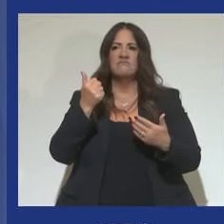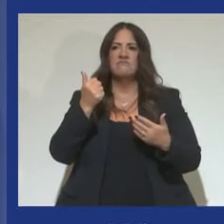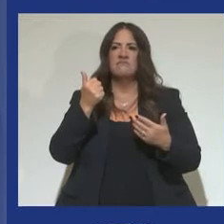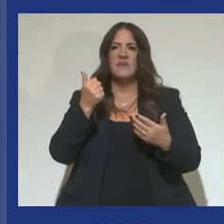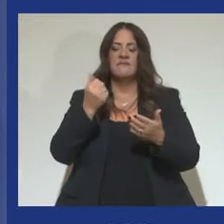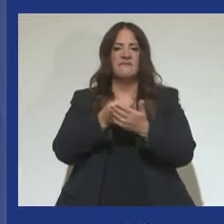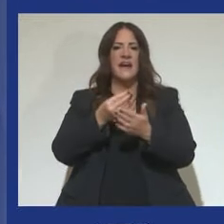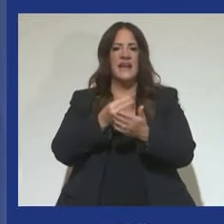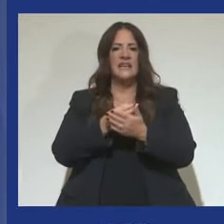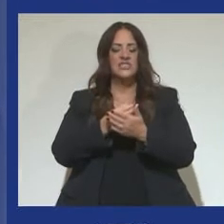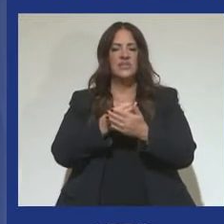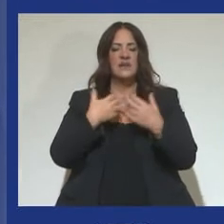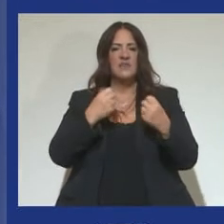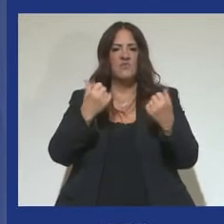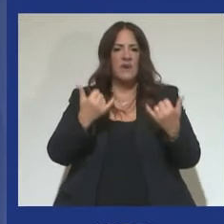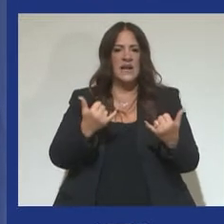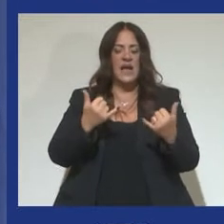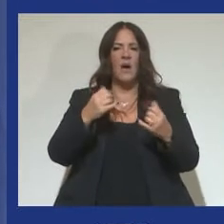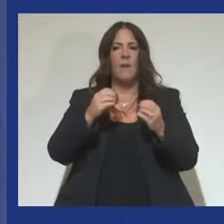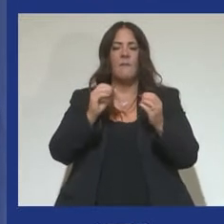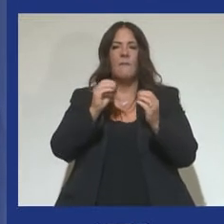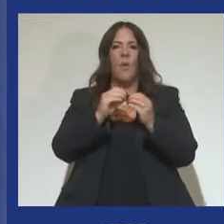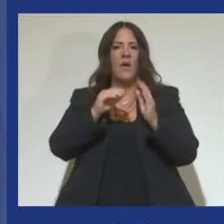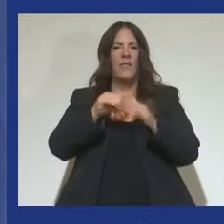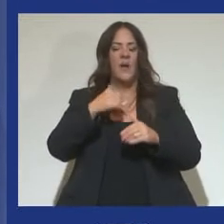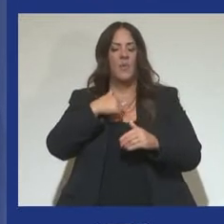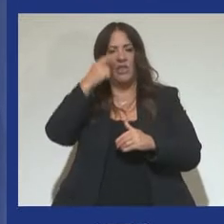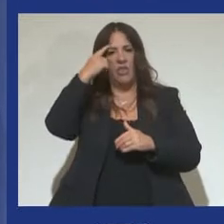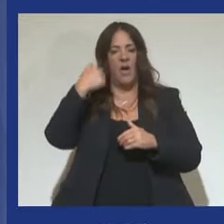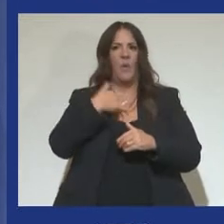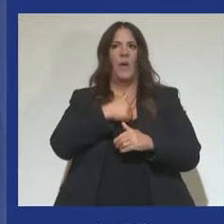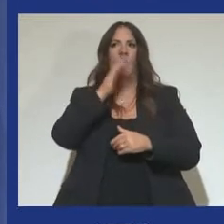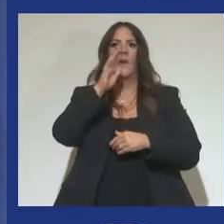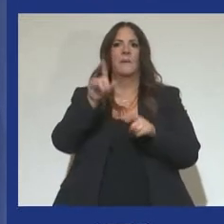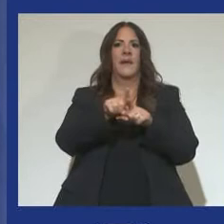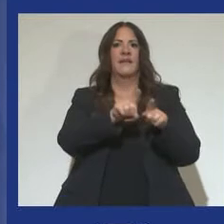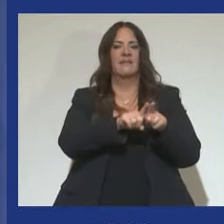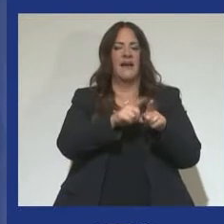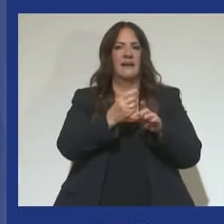condición fiscal que lo habíamos imaginado hace unos cuantos meses seamos